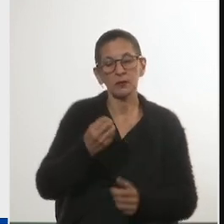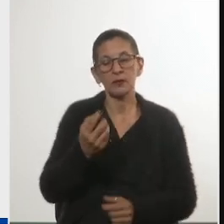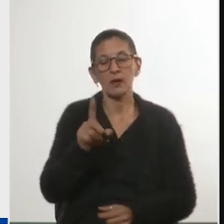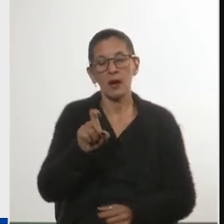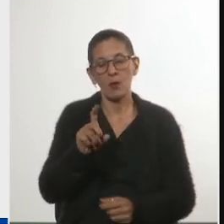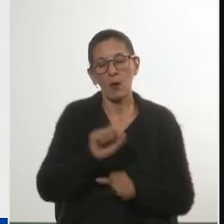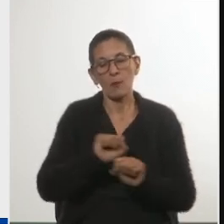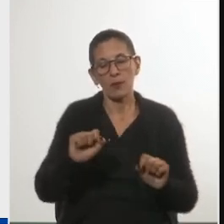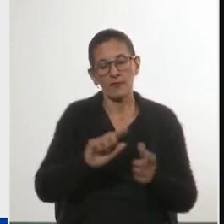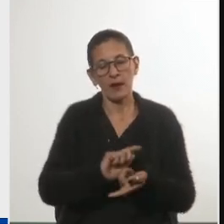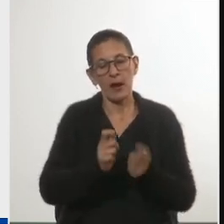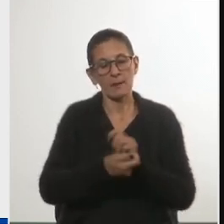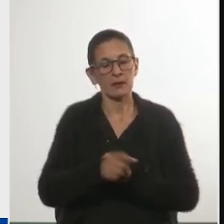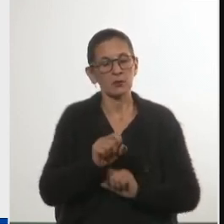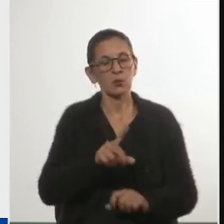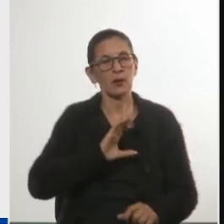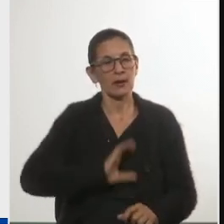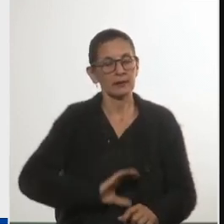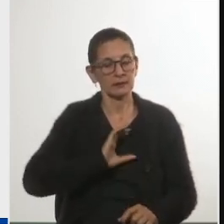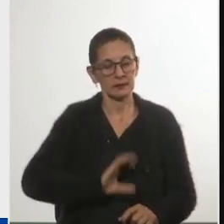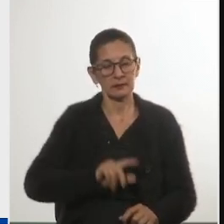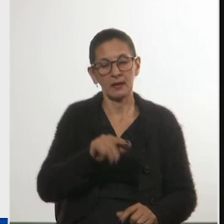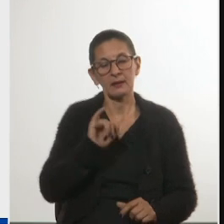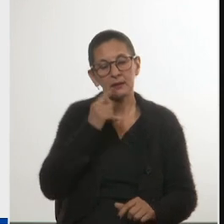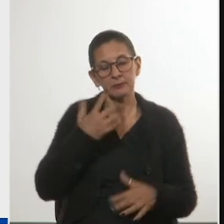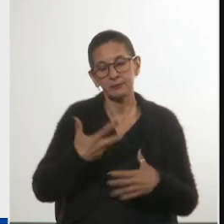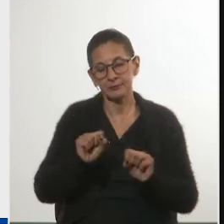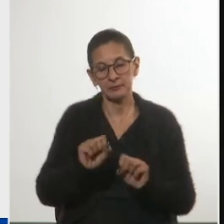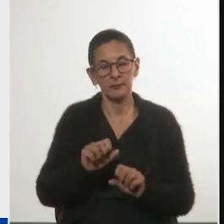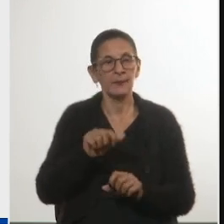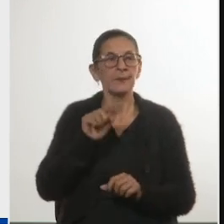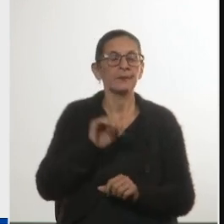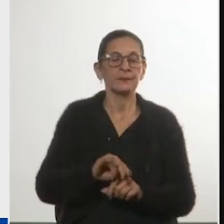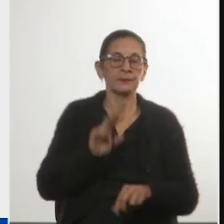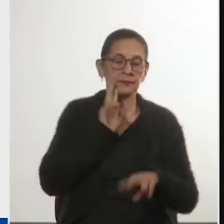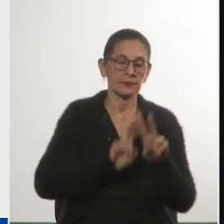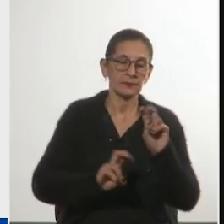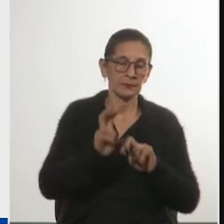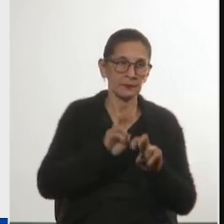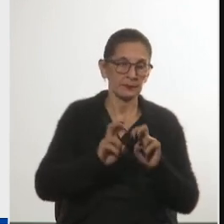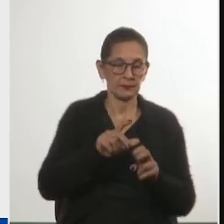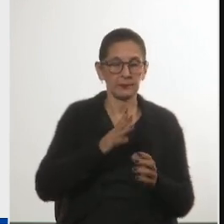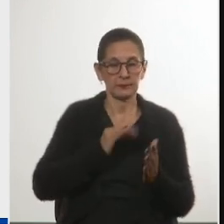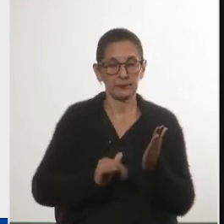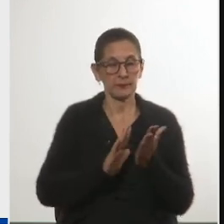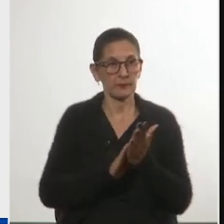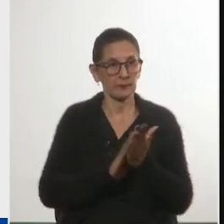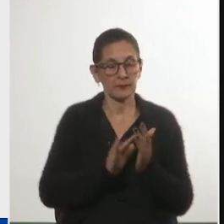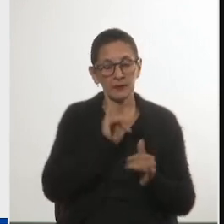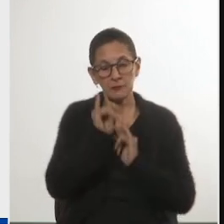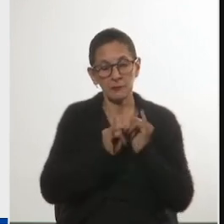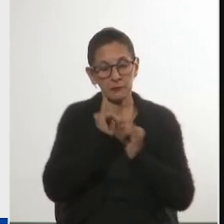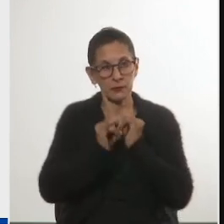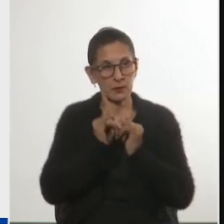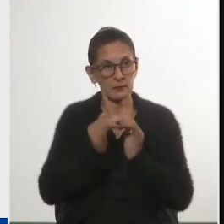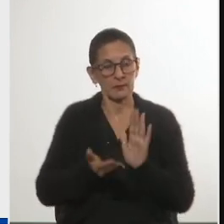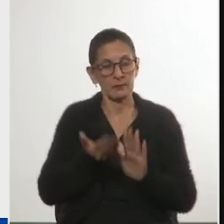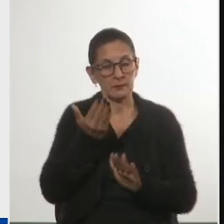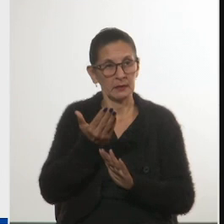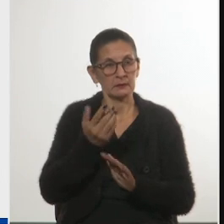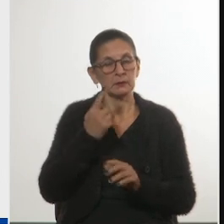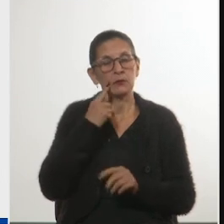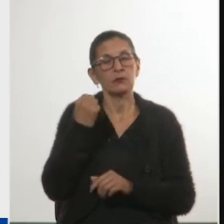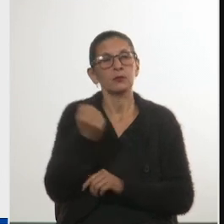agua cambie sus características y haya que decretar la excepcionalidad. Se buscó contar con un informe oportuno que